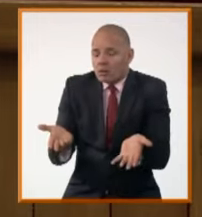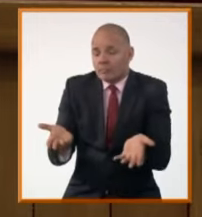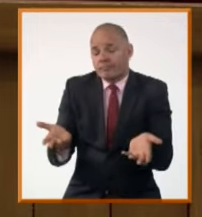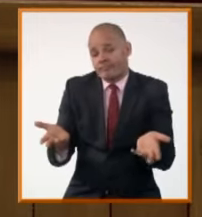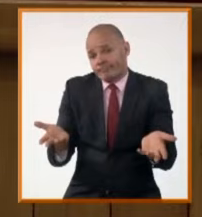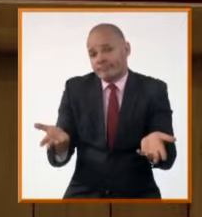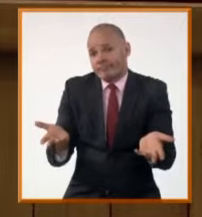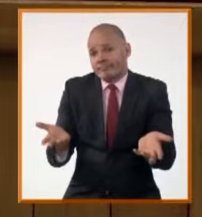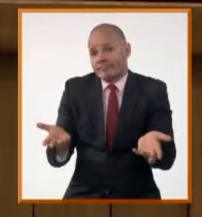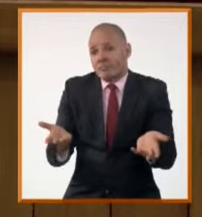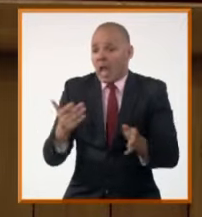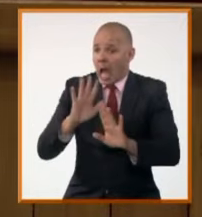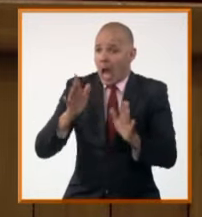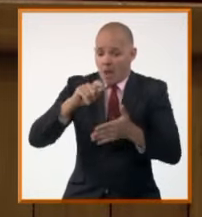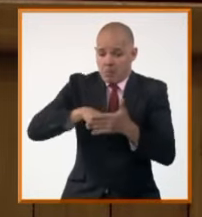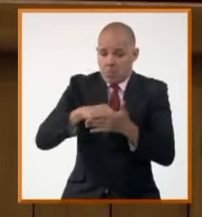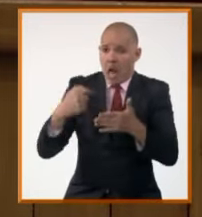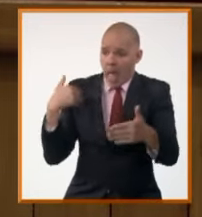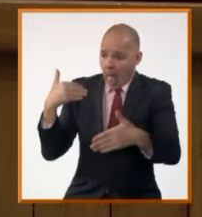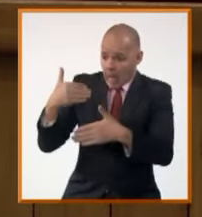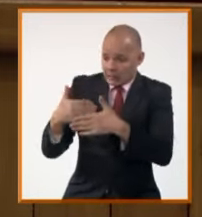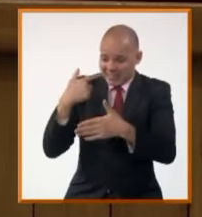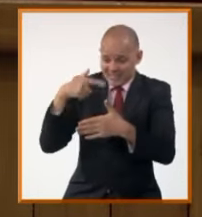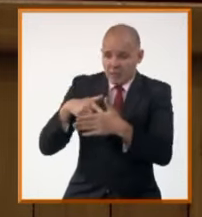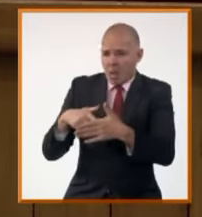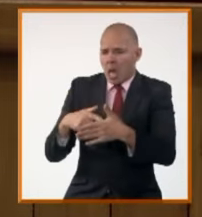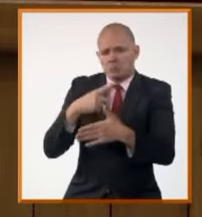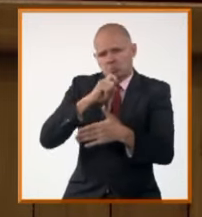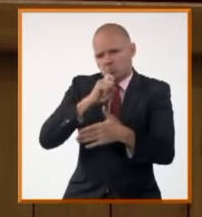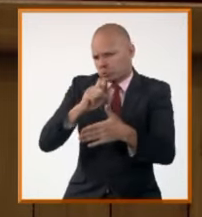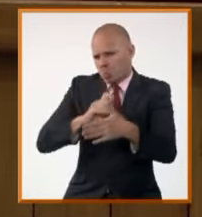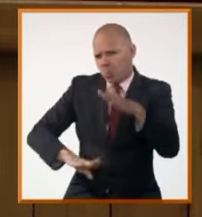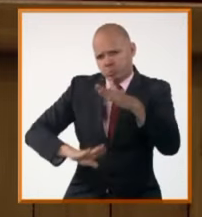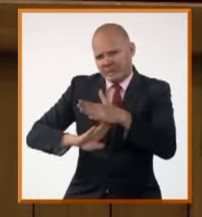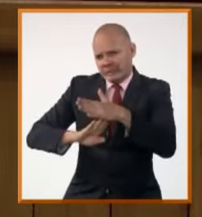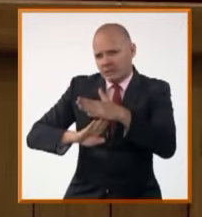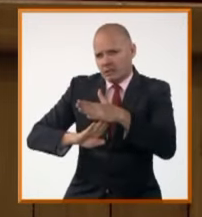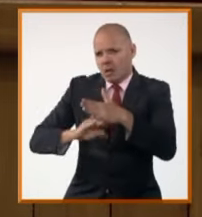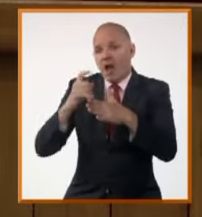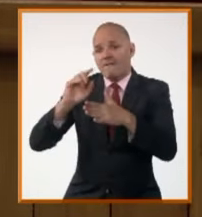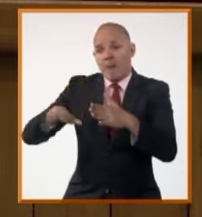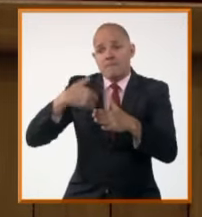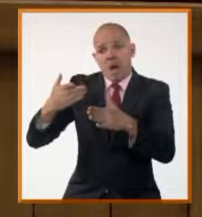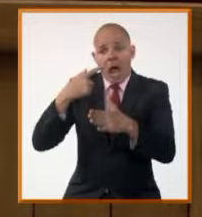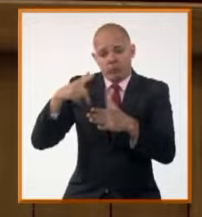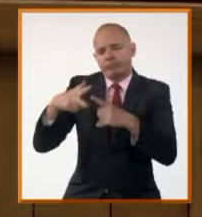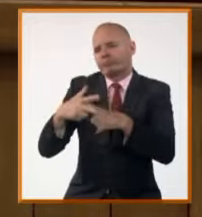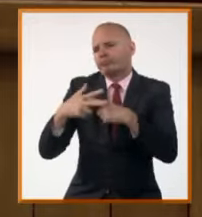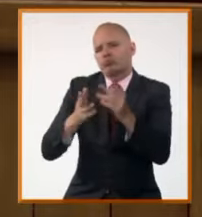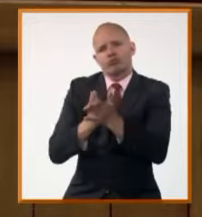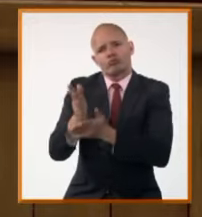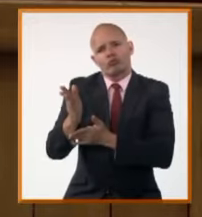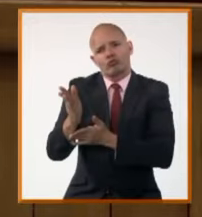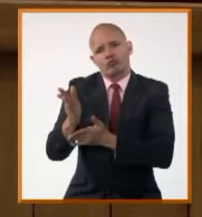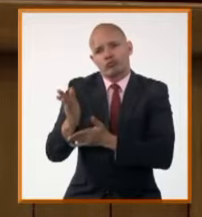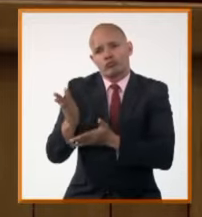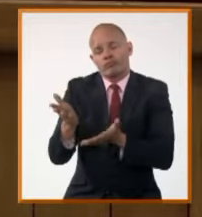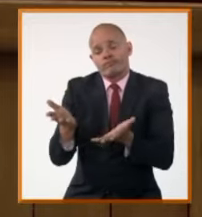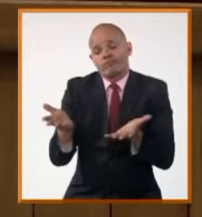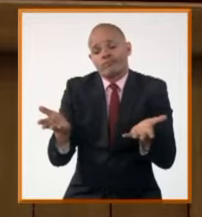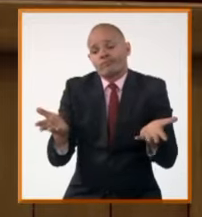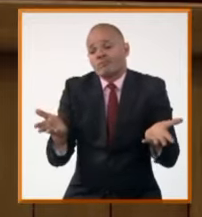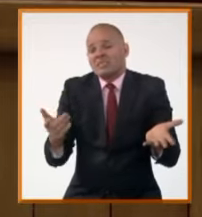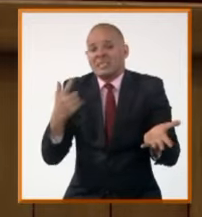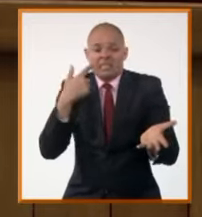avanzar en ese camino, por solo citar algunos de los ejemplos. Y todo esto trae que se generen